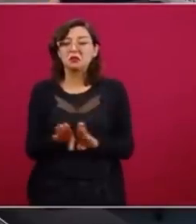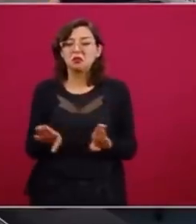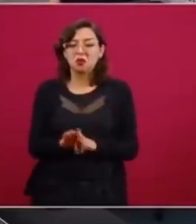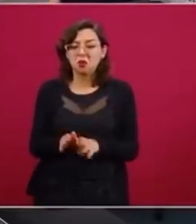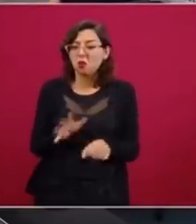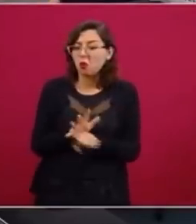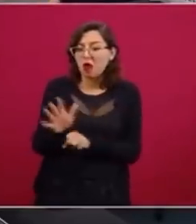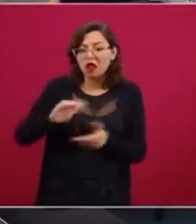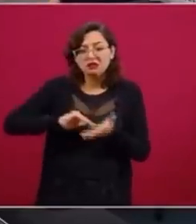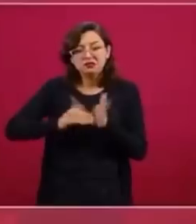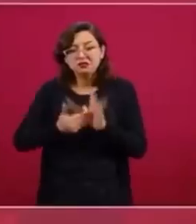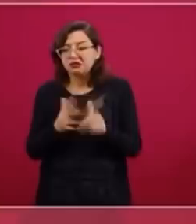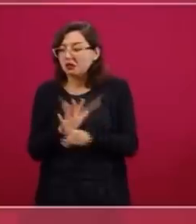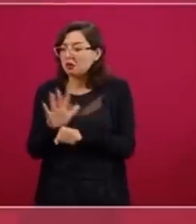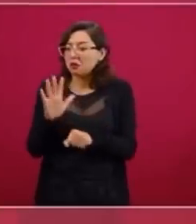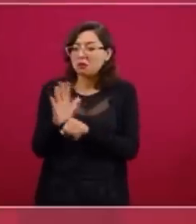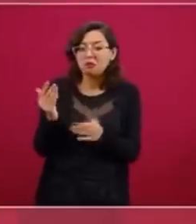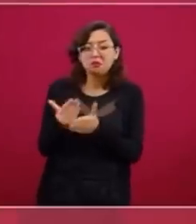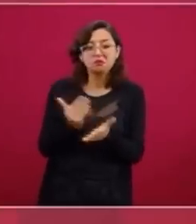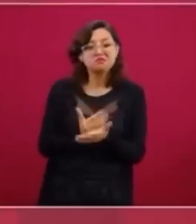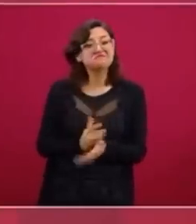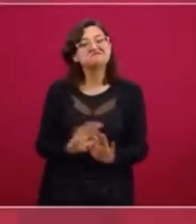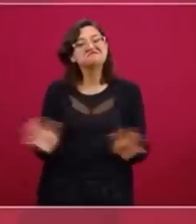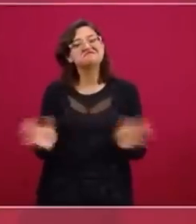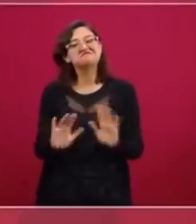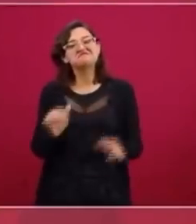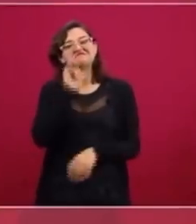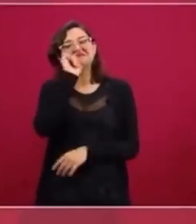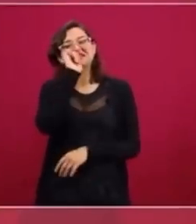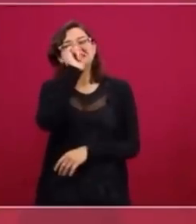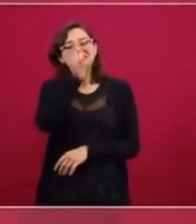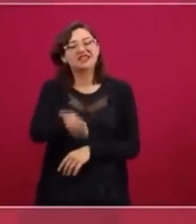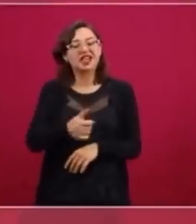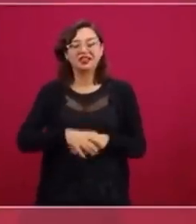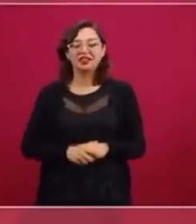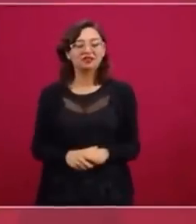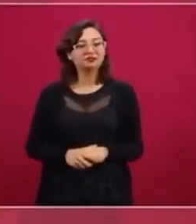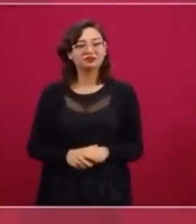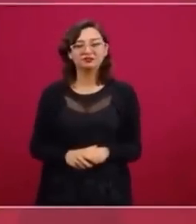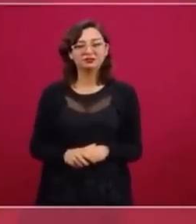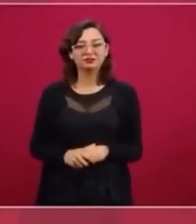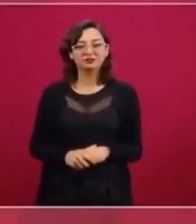Nada. Pero ahora sí, ya sabemos,